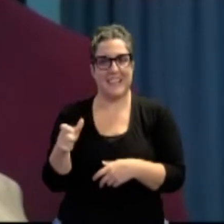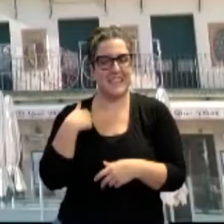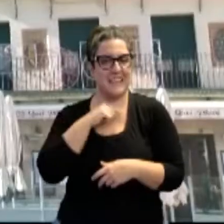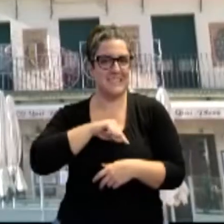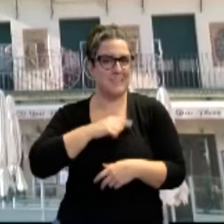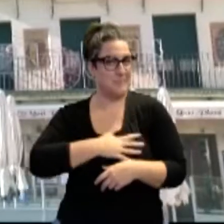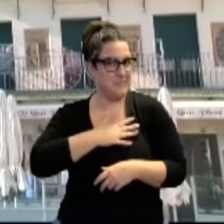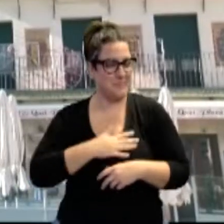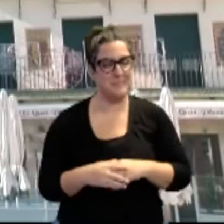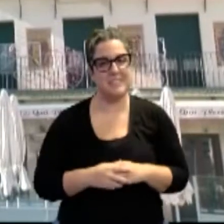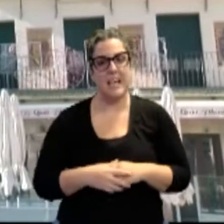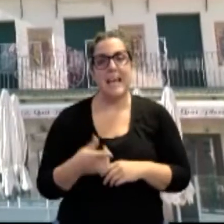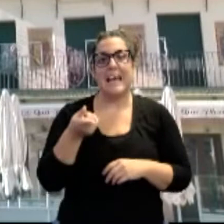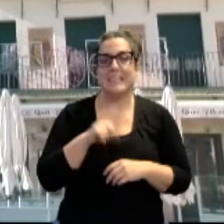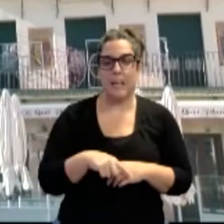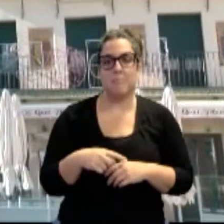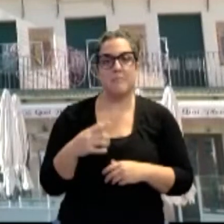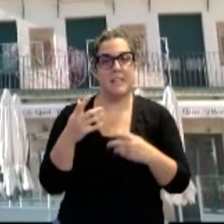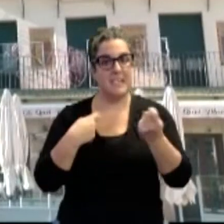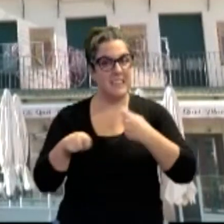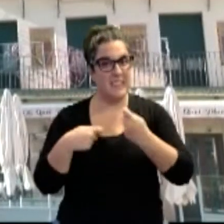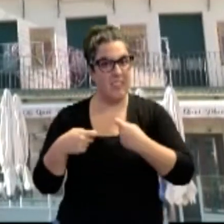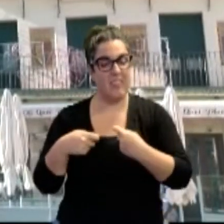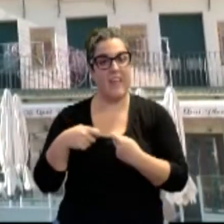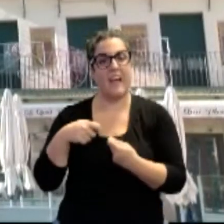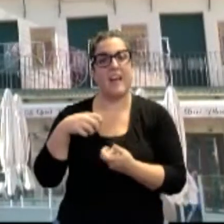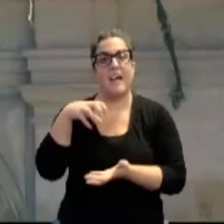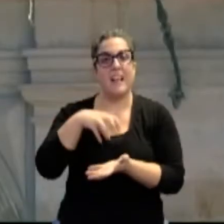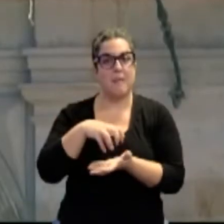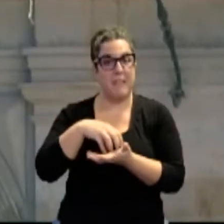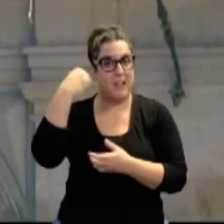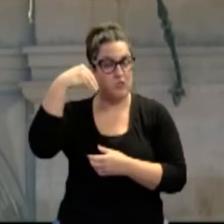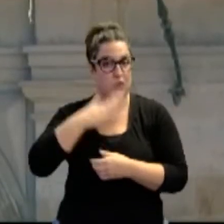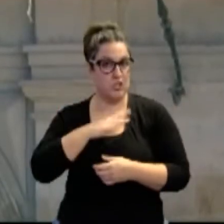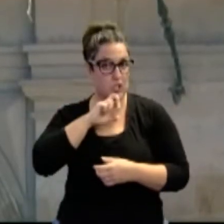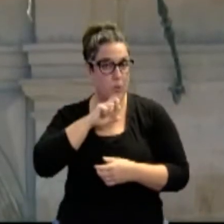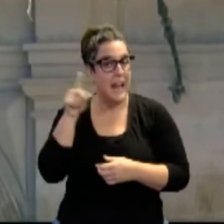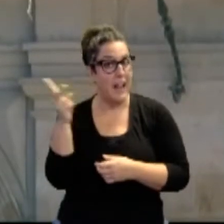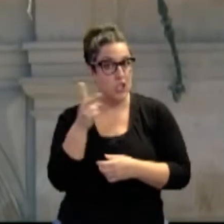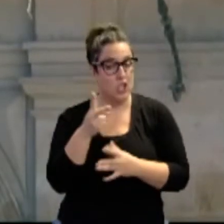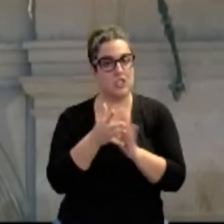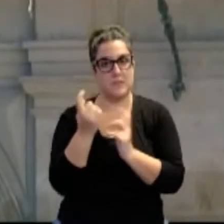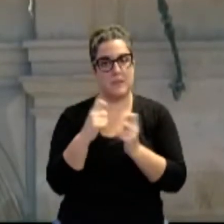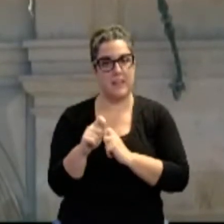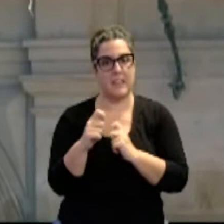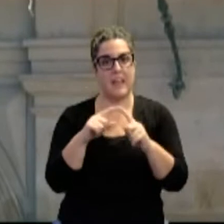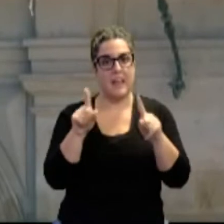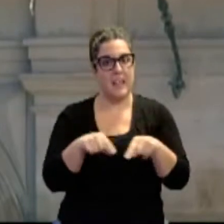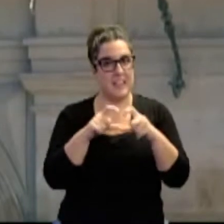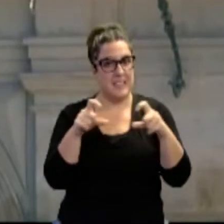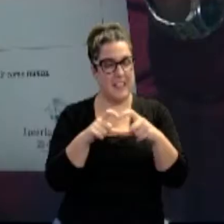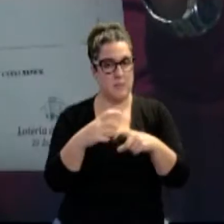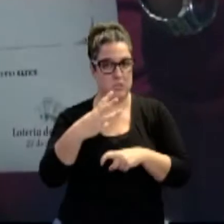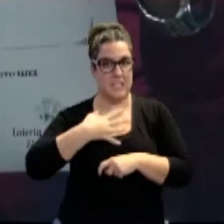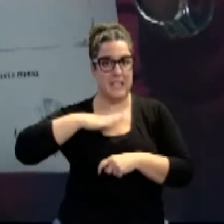muy agradable. También a la administración de la Plaza de los Fueros, situada en Tudela. En ambos establecimientos se han vendido tres décimos del quinto premio. El